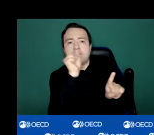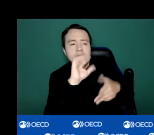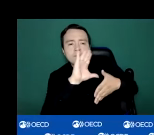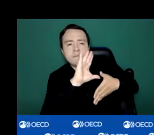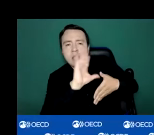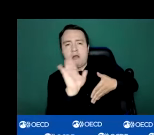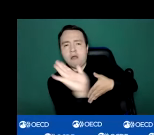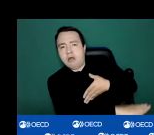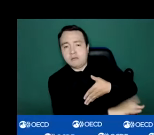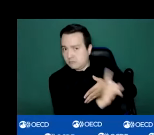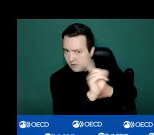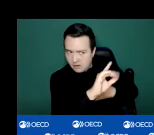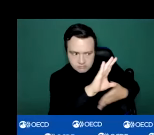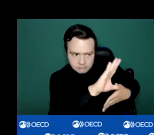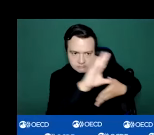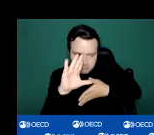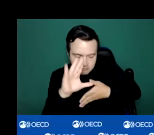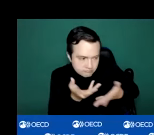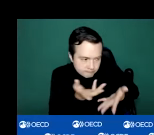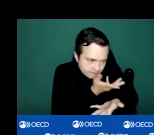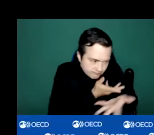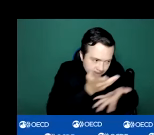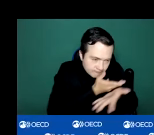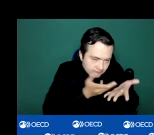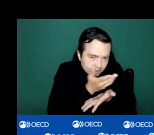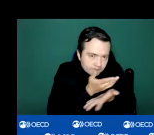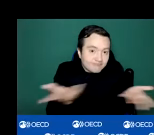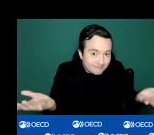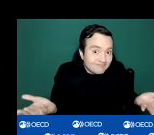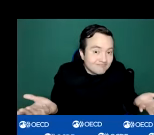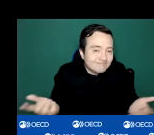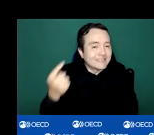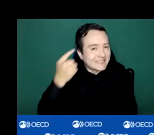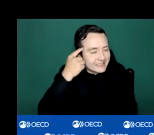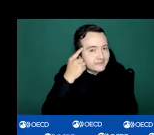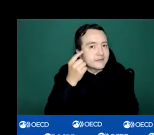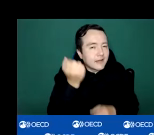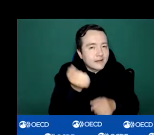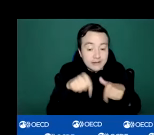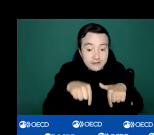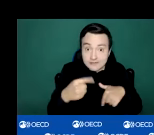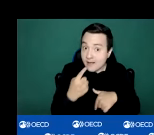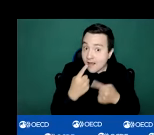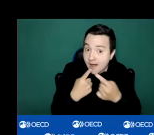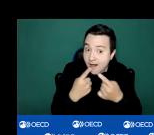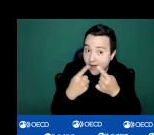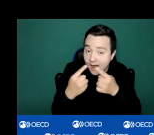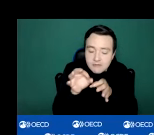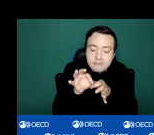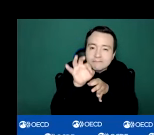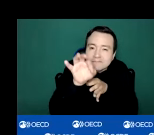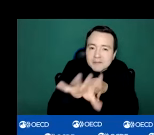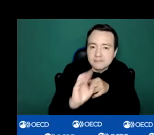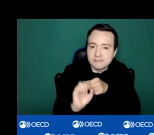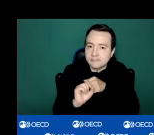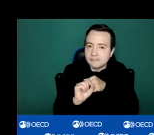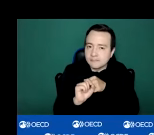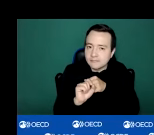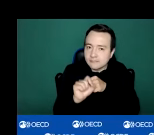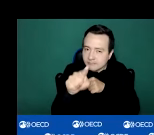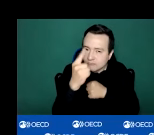estamos desarrollándolo todavía, pero quería sembrar una semillita de esta conversación, porque si queremos saber lo que más importa en cuanto